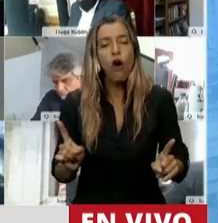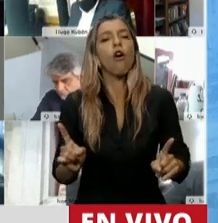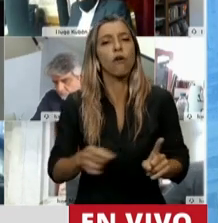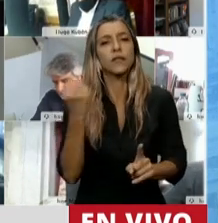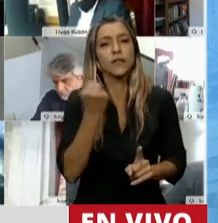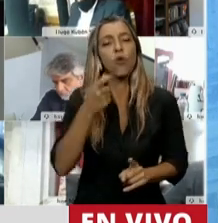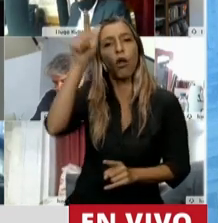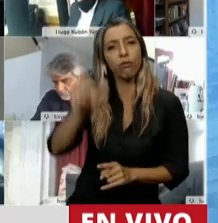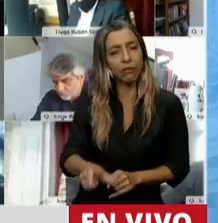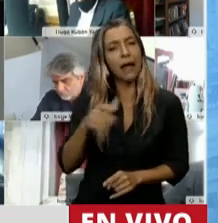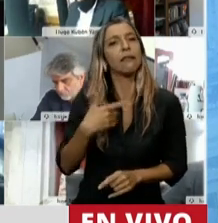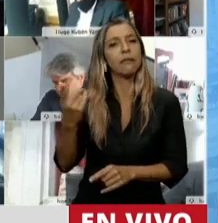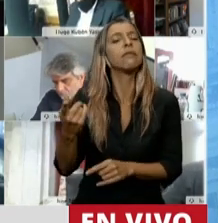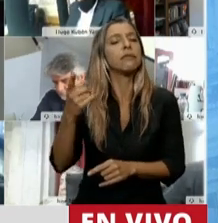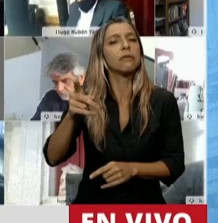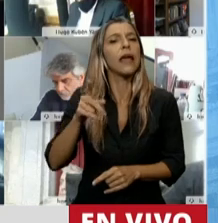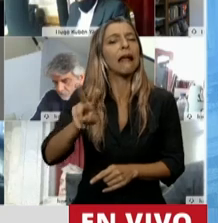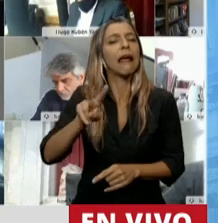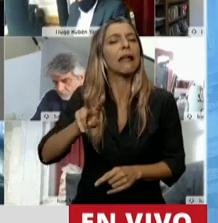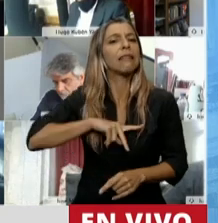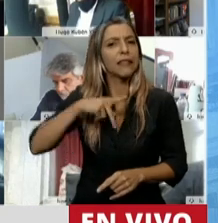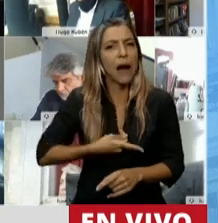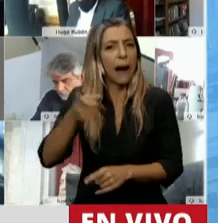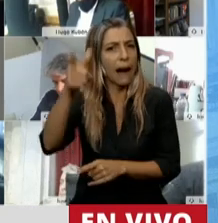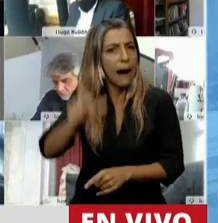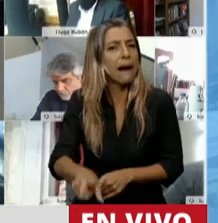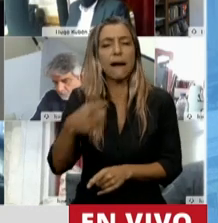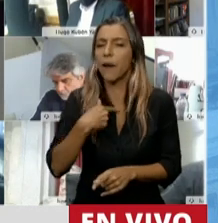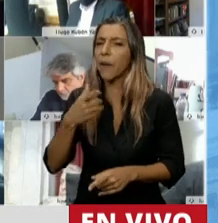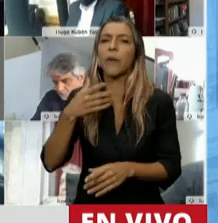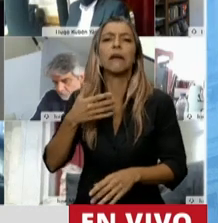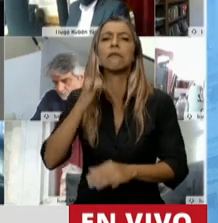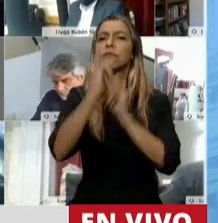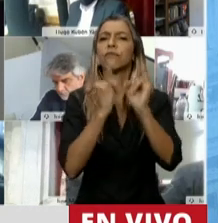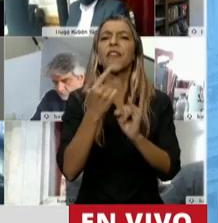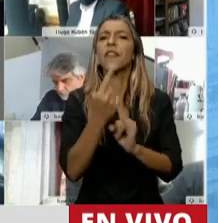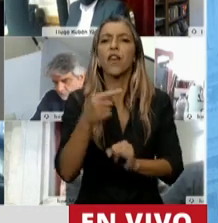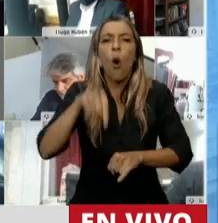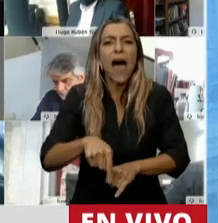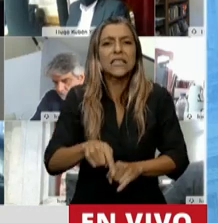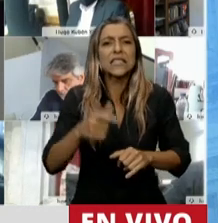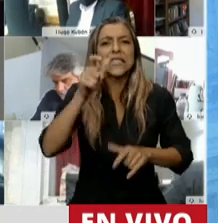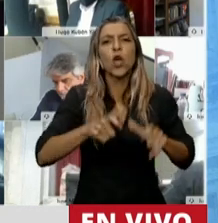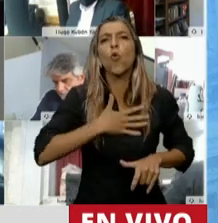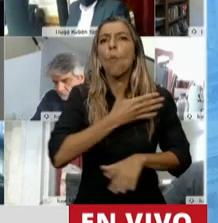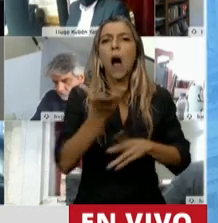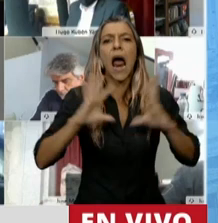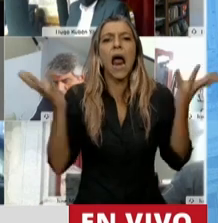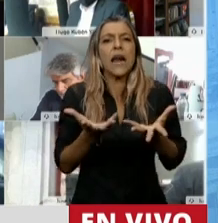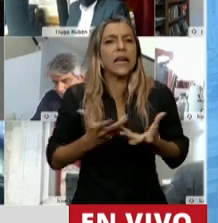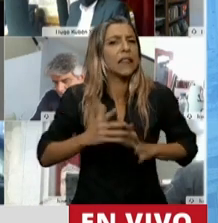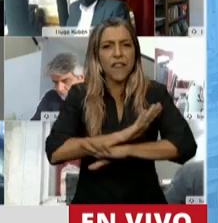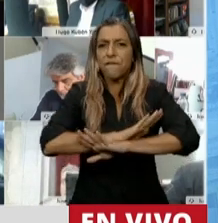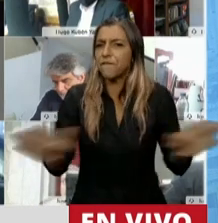activista travesti, una artista travesti, Susy Shock, que dice: no queremos ser más esta humanidad. Yo creo que esos pibes, esas